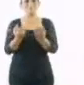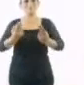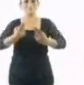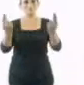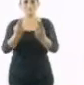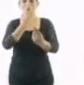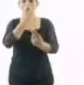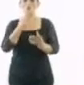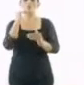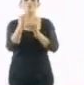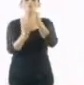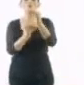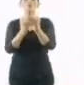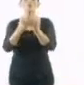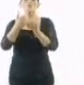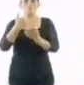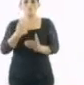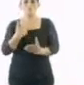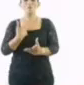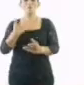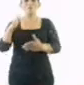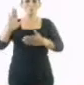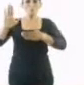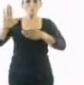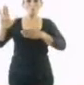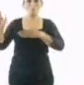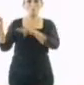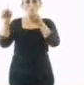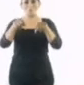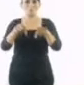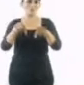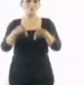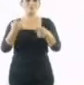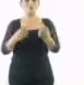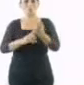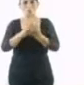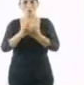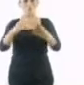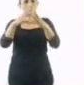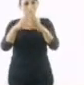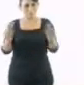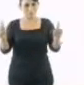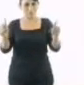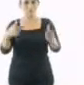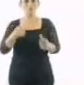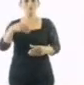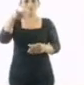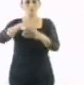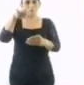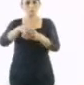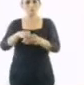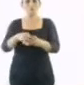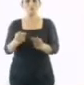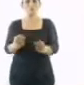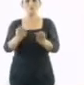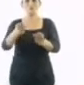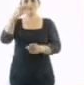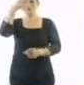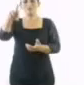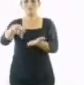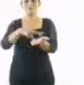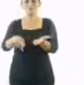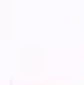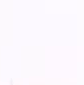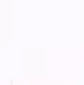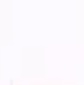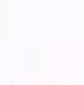un hombre de progreso. Yo no vengo a prometer, yo vengo a resolver. Vota por Fuerza por México.